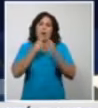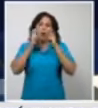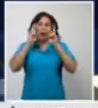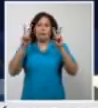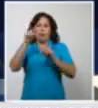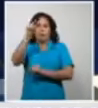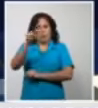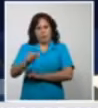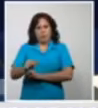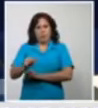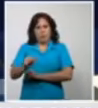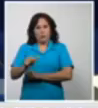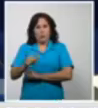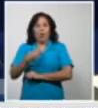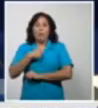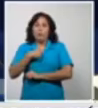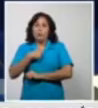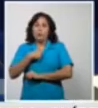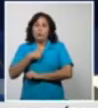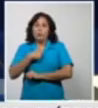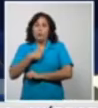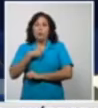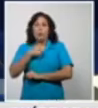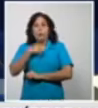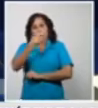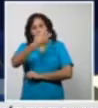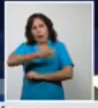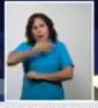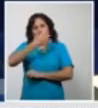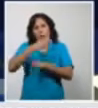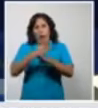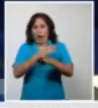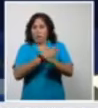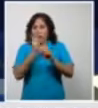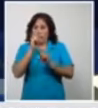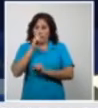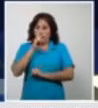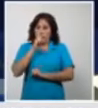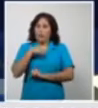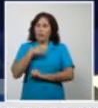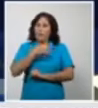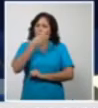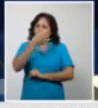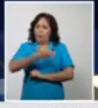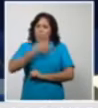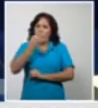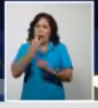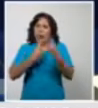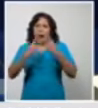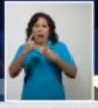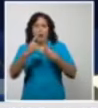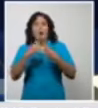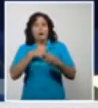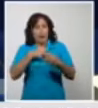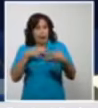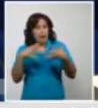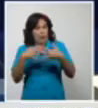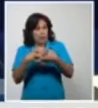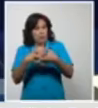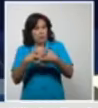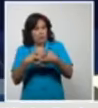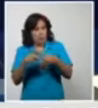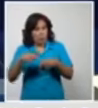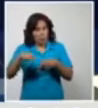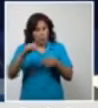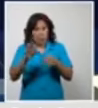Yo me voy a referir, antes de terminar, sobre todo teniendo relación con